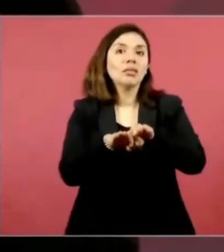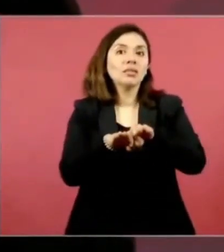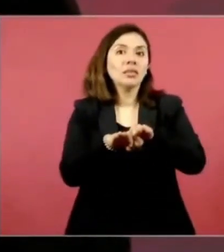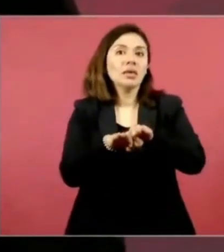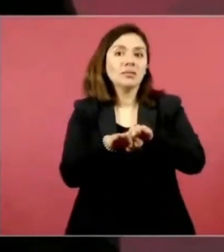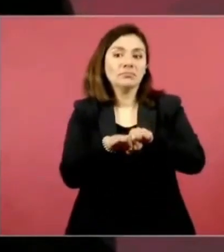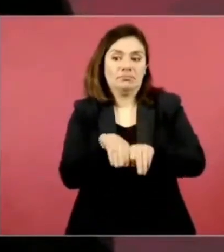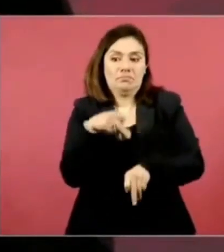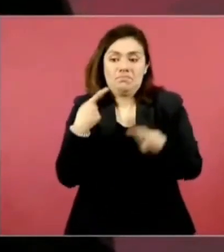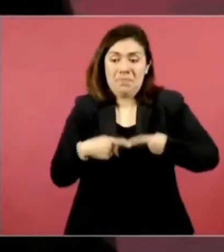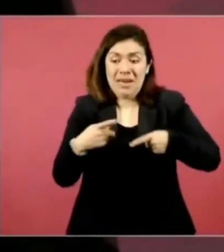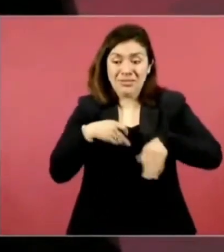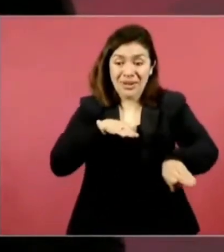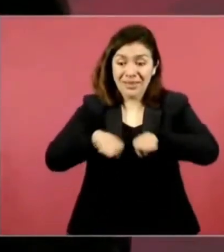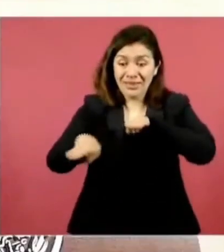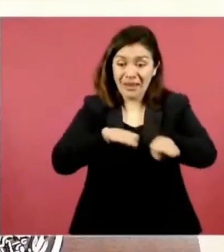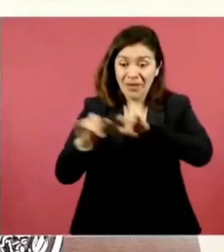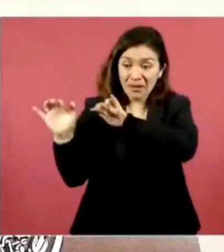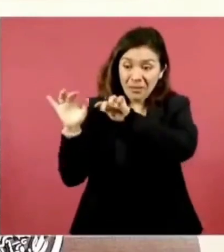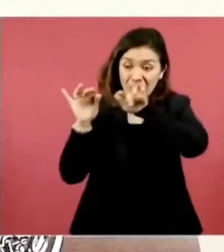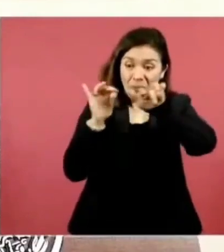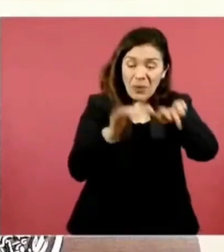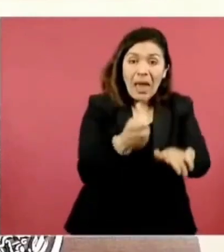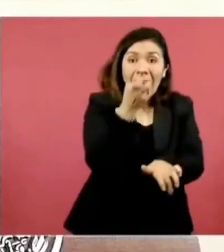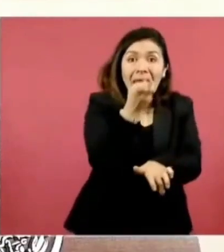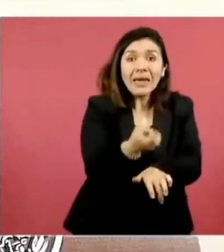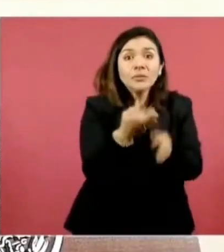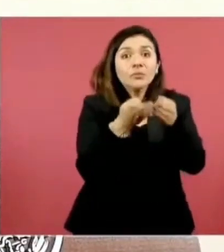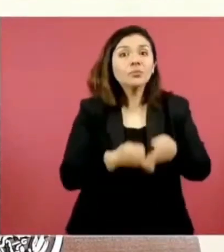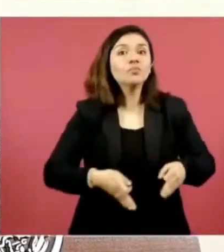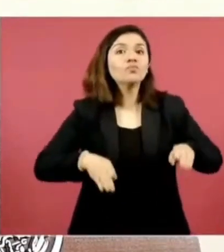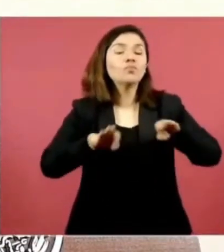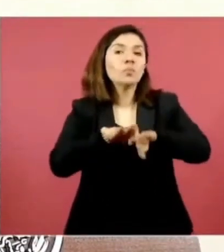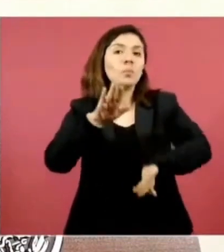fundamental, es la esencia.